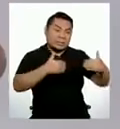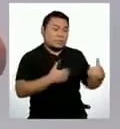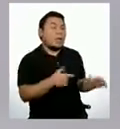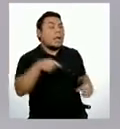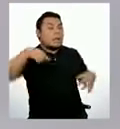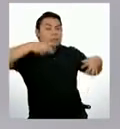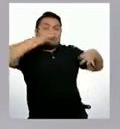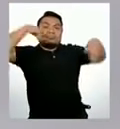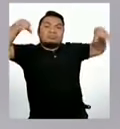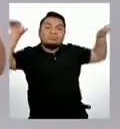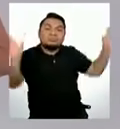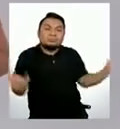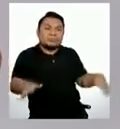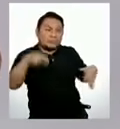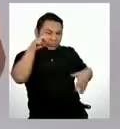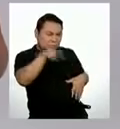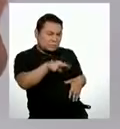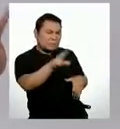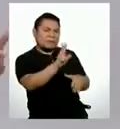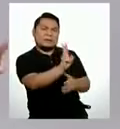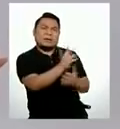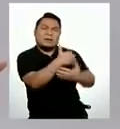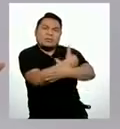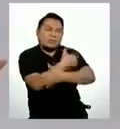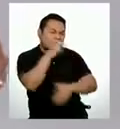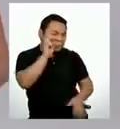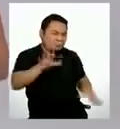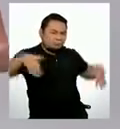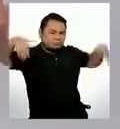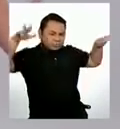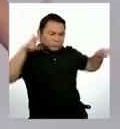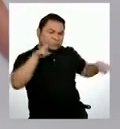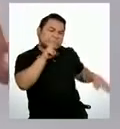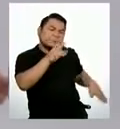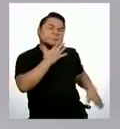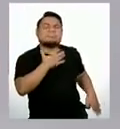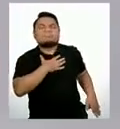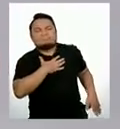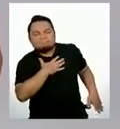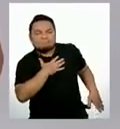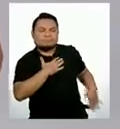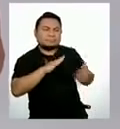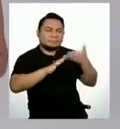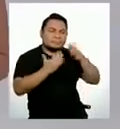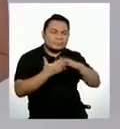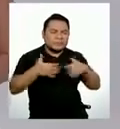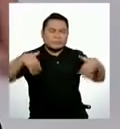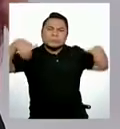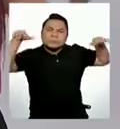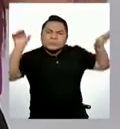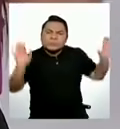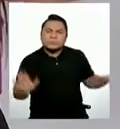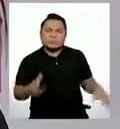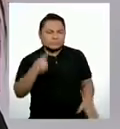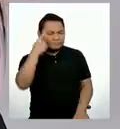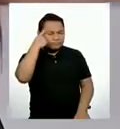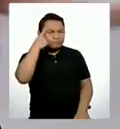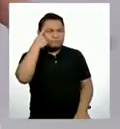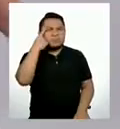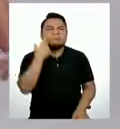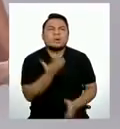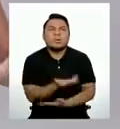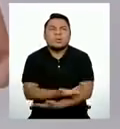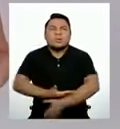temerosos y abrazados a sus padres y se compadeció de ellos y de la comunidad. Entonces separó sus